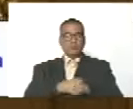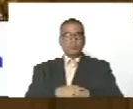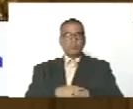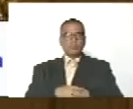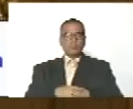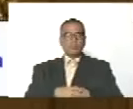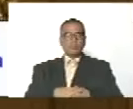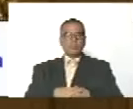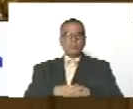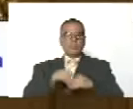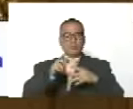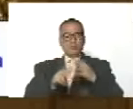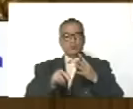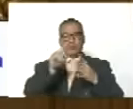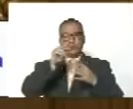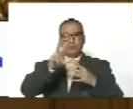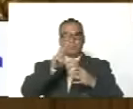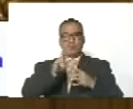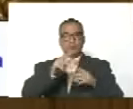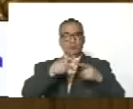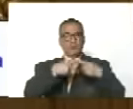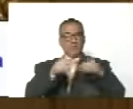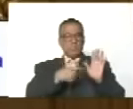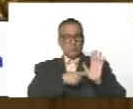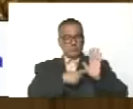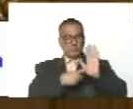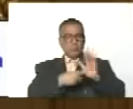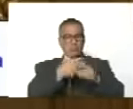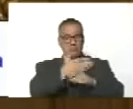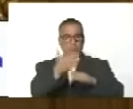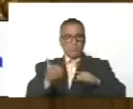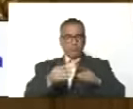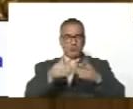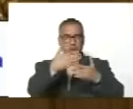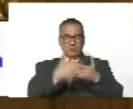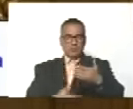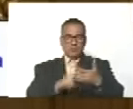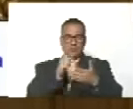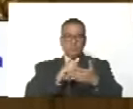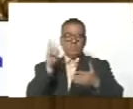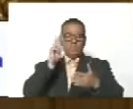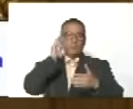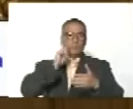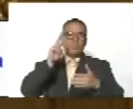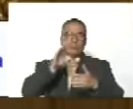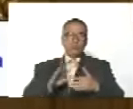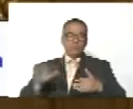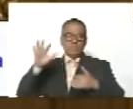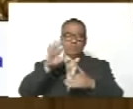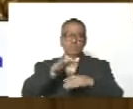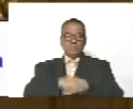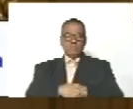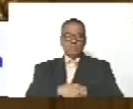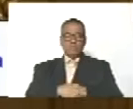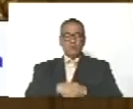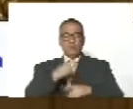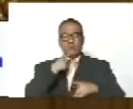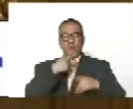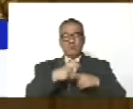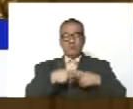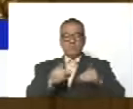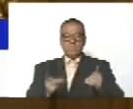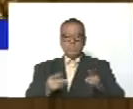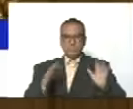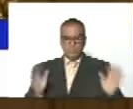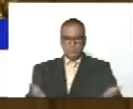venezolanas. Tercero, publicar el presente acuerdo en la Gaceta Oficial de la República Bolivariana de Venezuela y dar